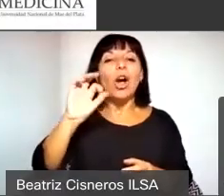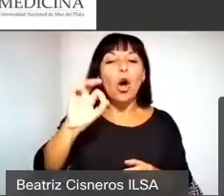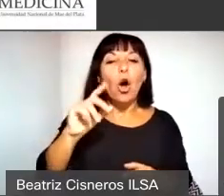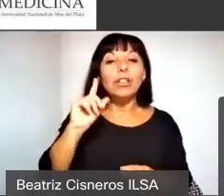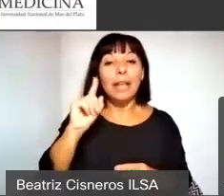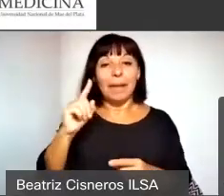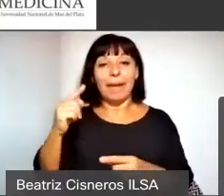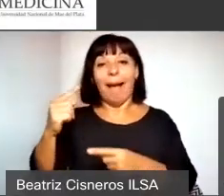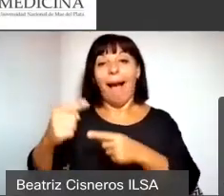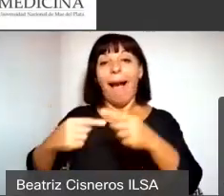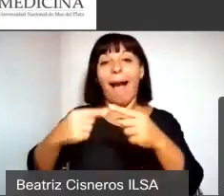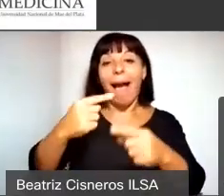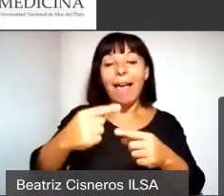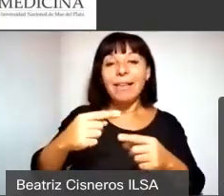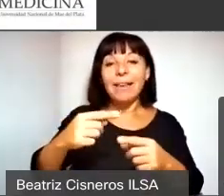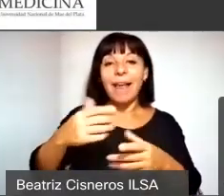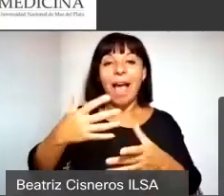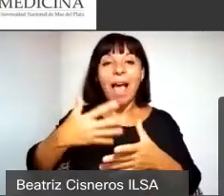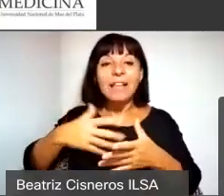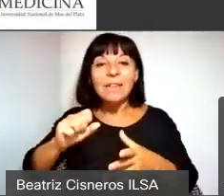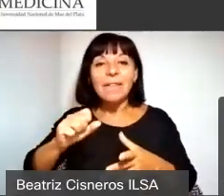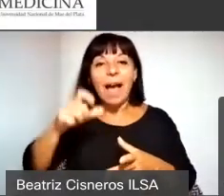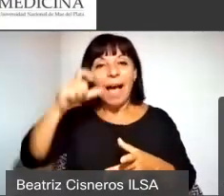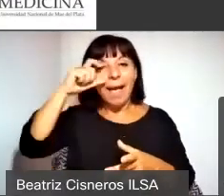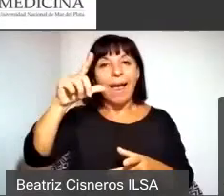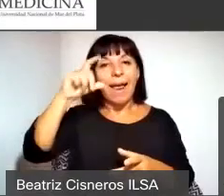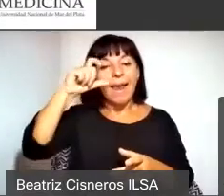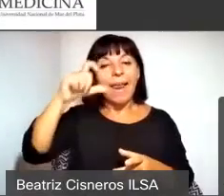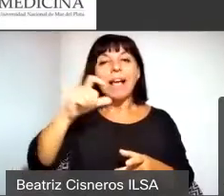y la fosforilación oxidativa.